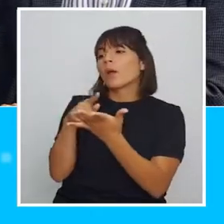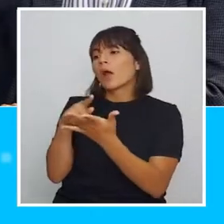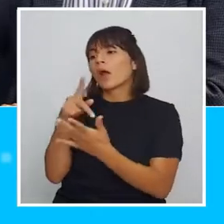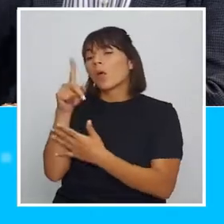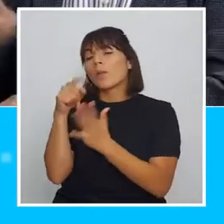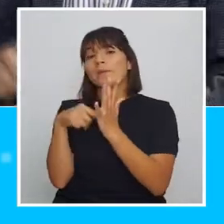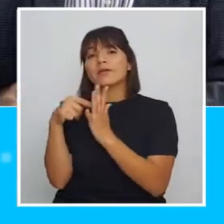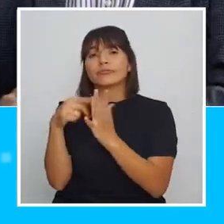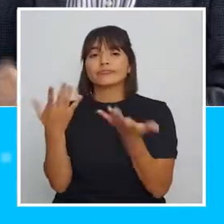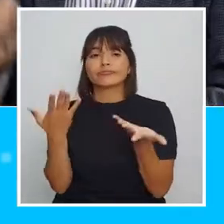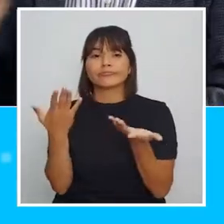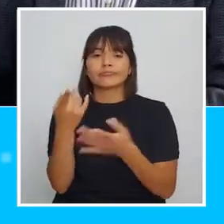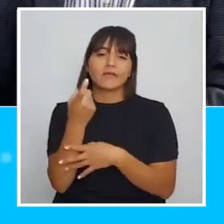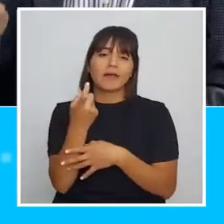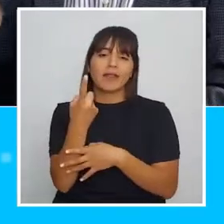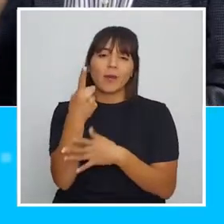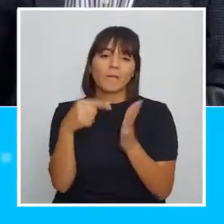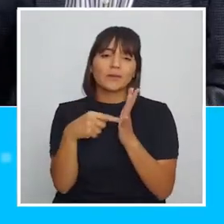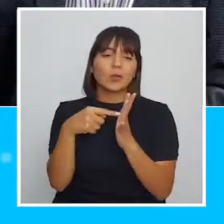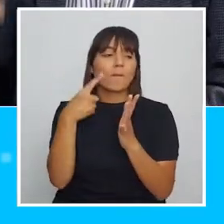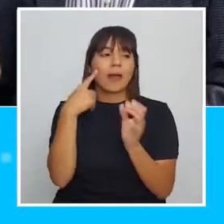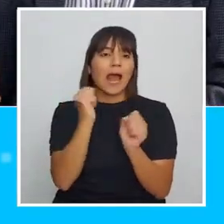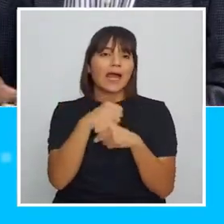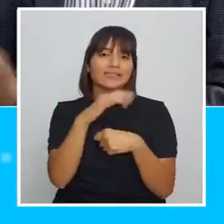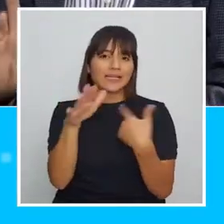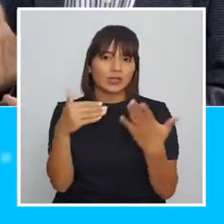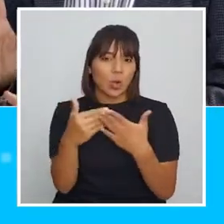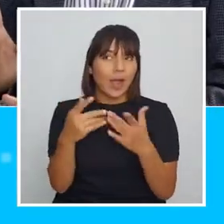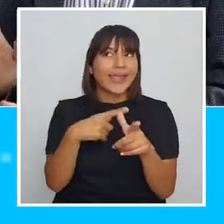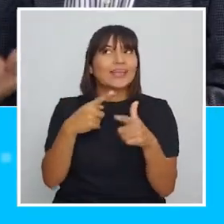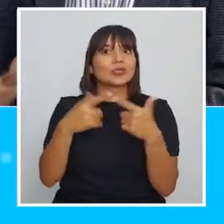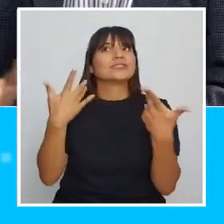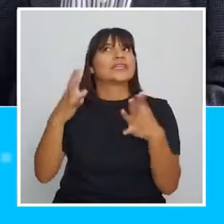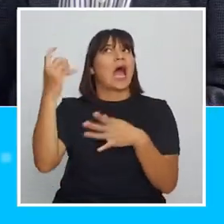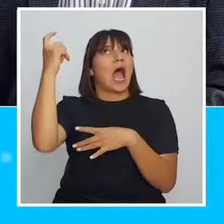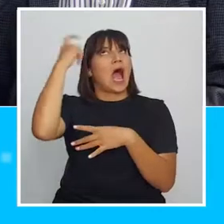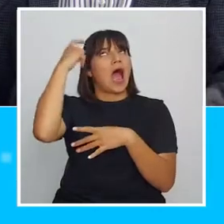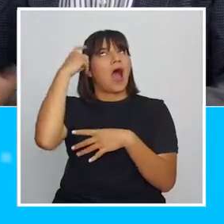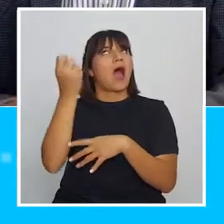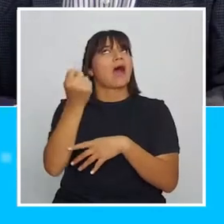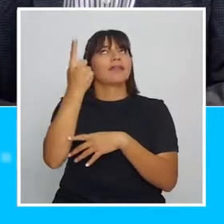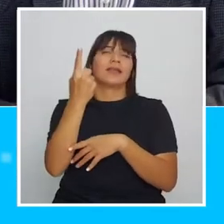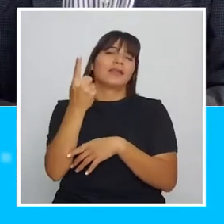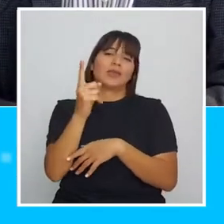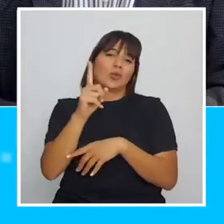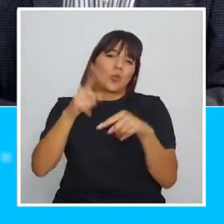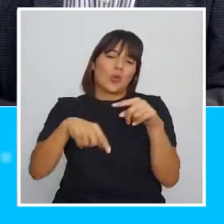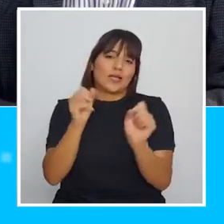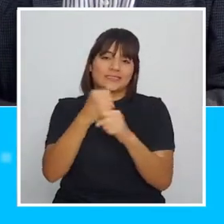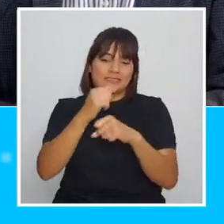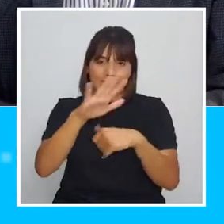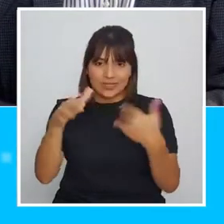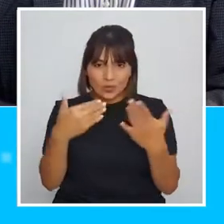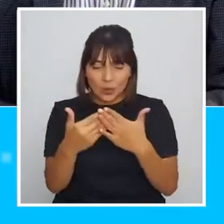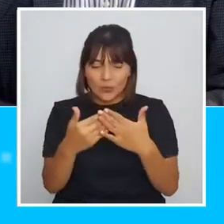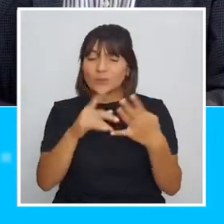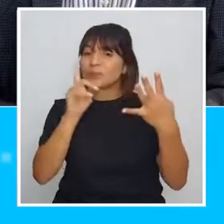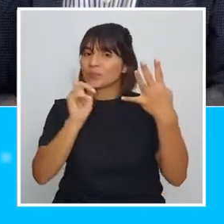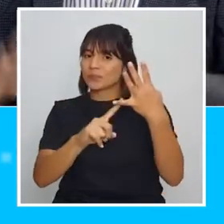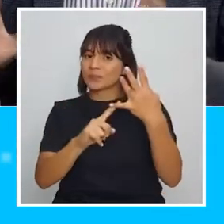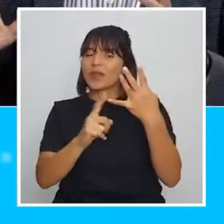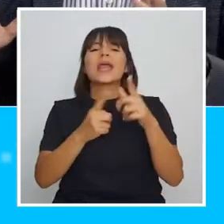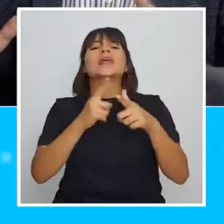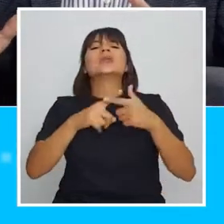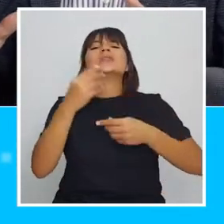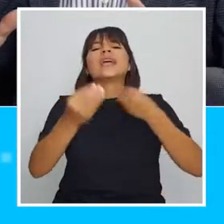recibe una indicación, un chispazo, una señal roja de que no va a alcanzar. El siguiente paso es priorice.